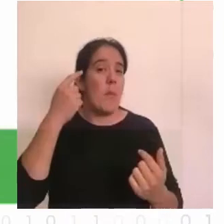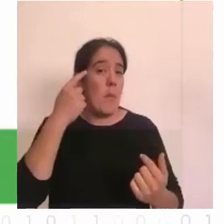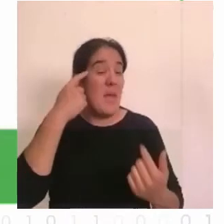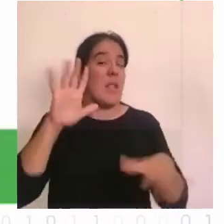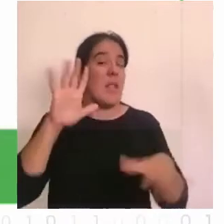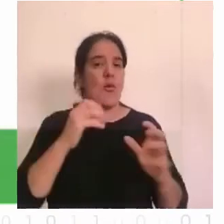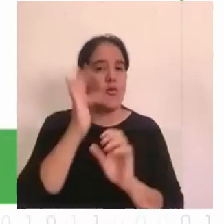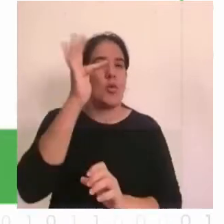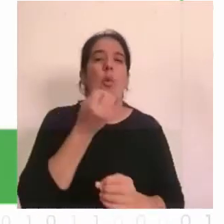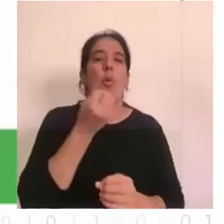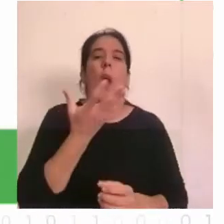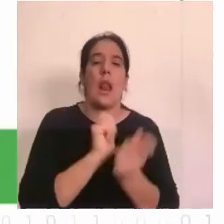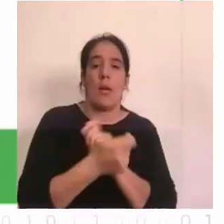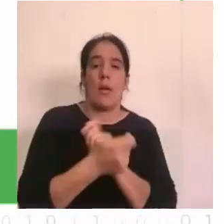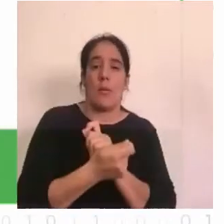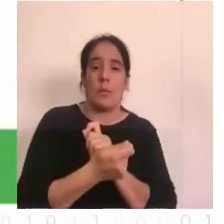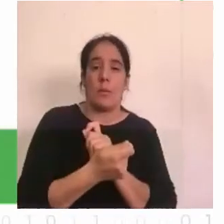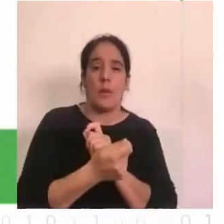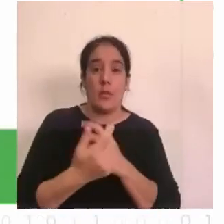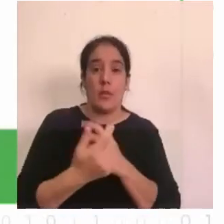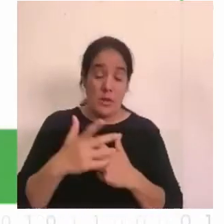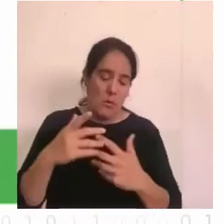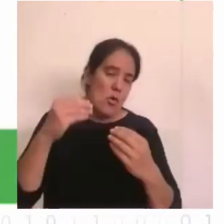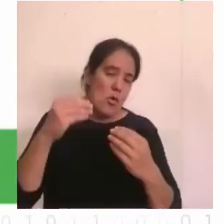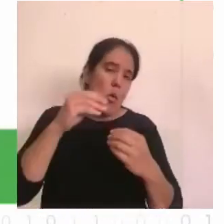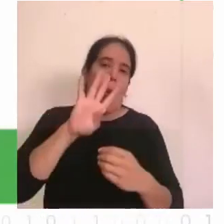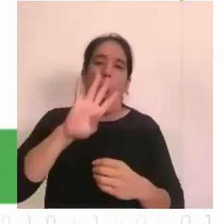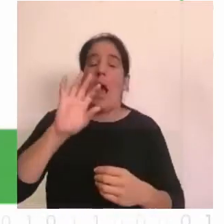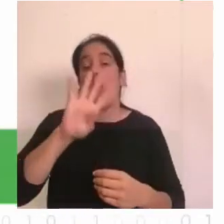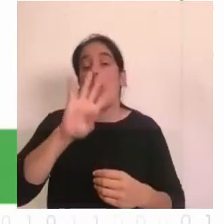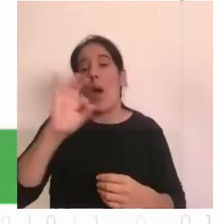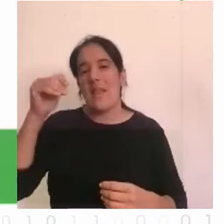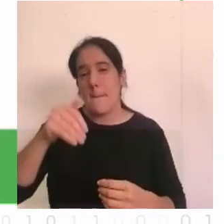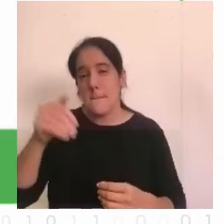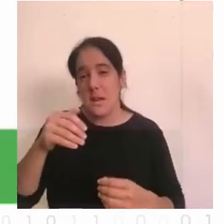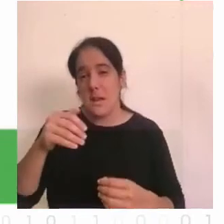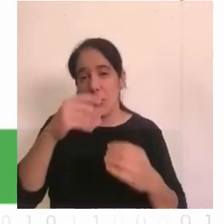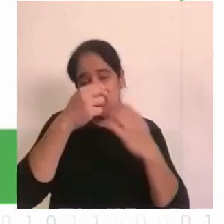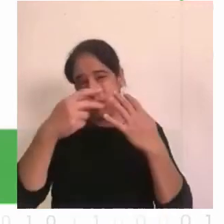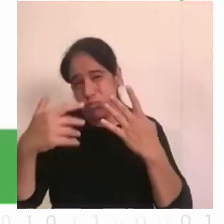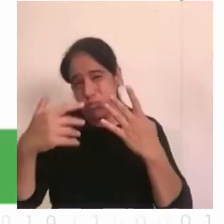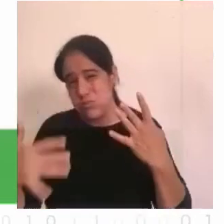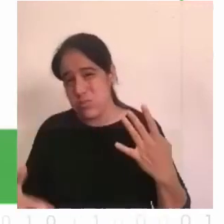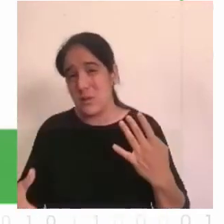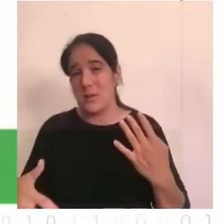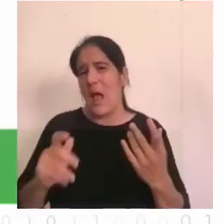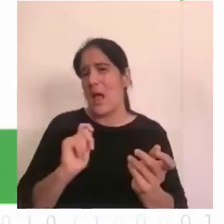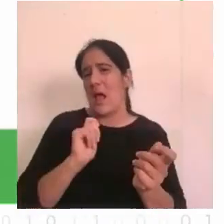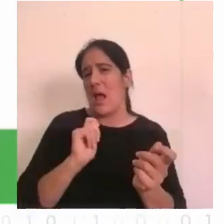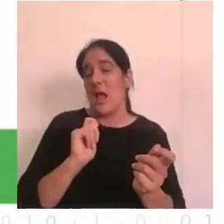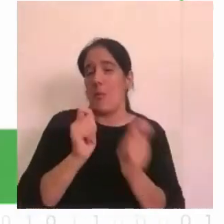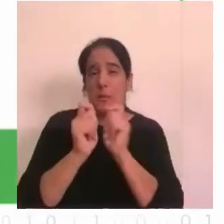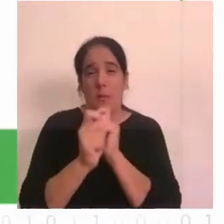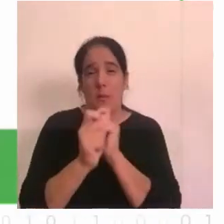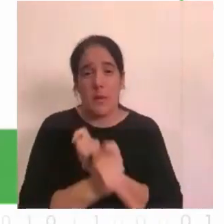partir de 40.000 variables medidas, no, tenemos hasta 400.000, tenemos hasta 10 veces más, pero eso, las variables no aumentan tanto el